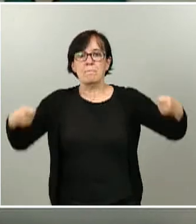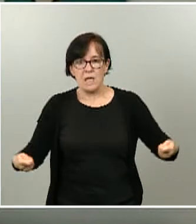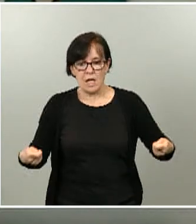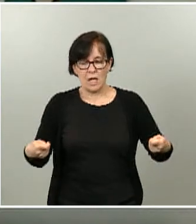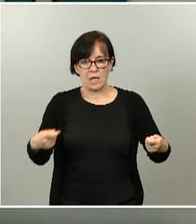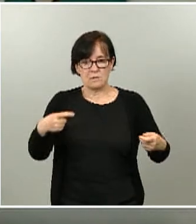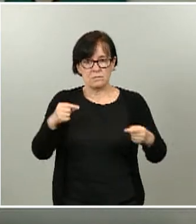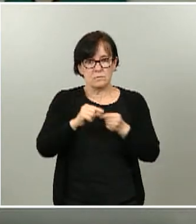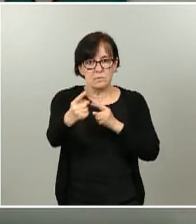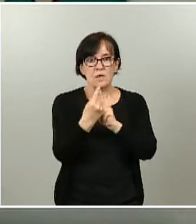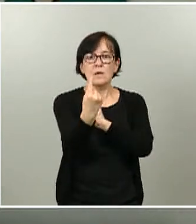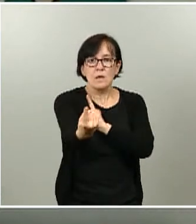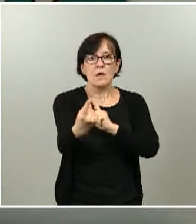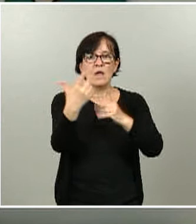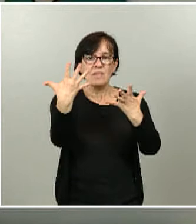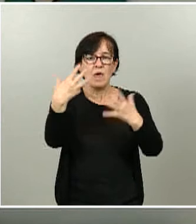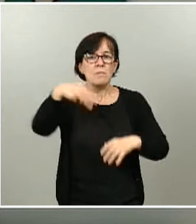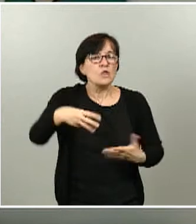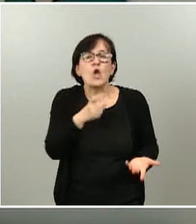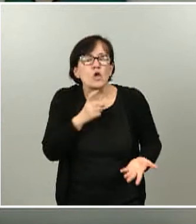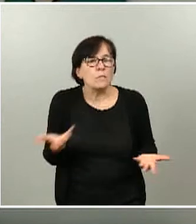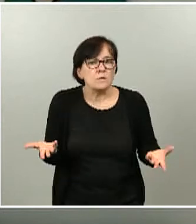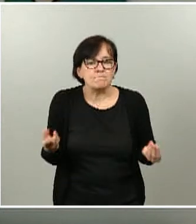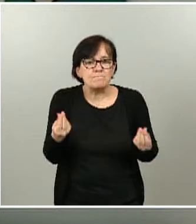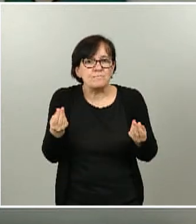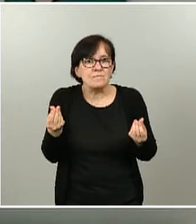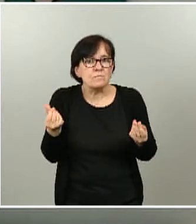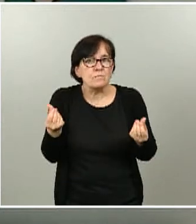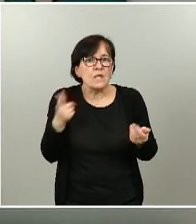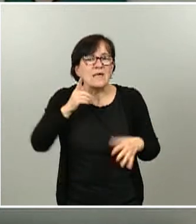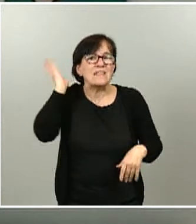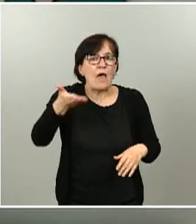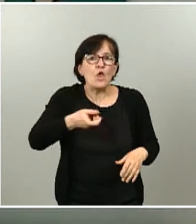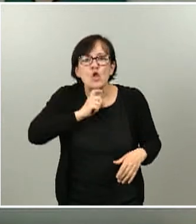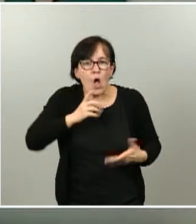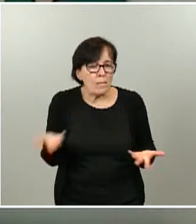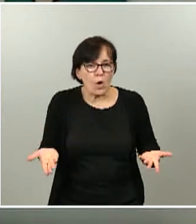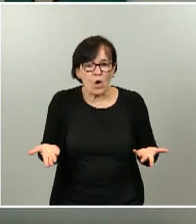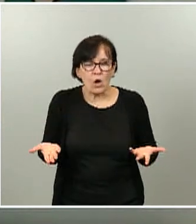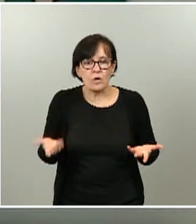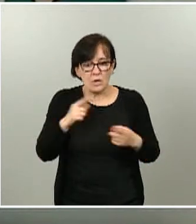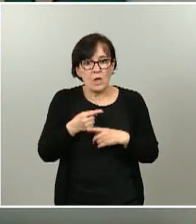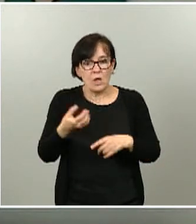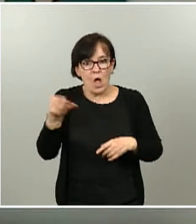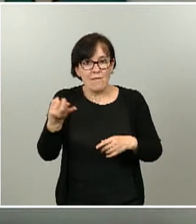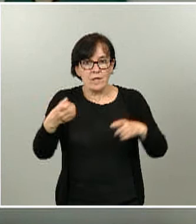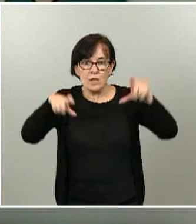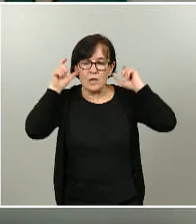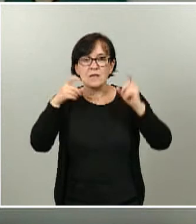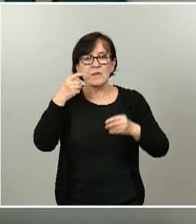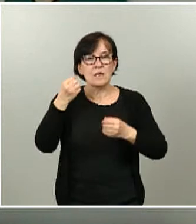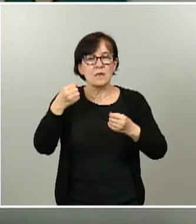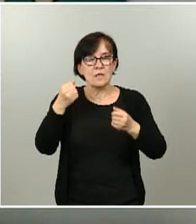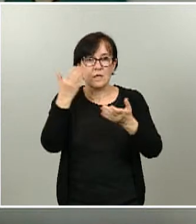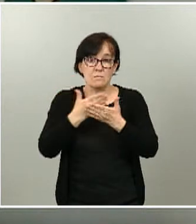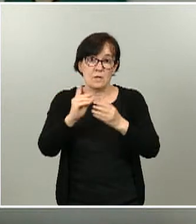10 metros. Ya le digo que cómo van a ser las sanciones, ya que van a ser obligatorias si se estudia la posibilidad de financiarlas como si